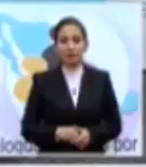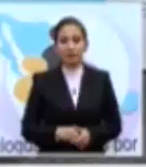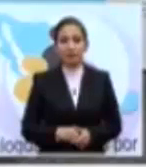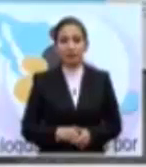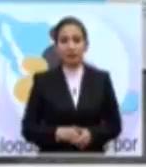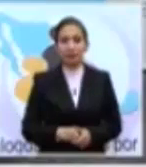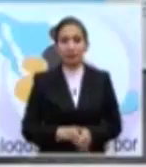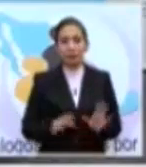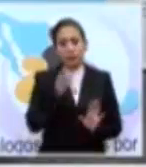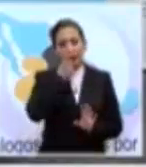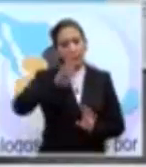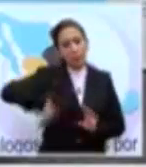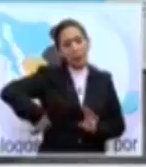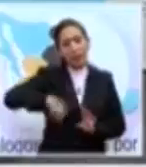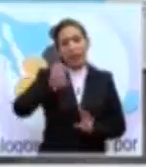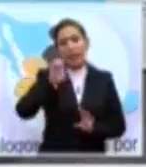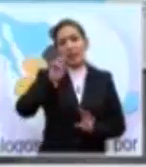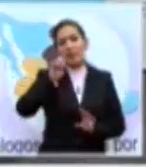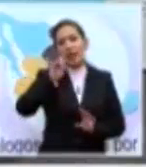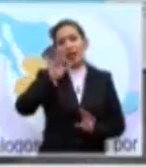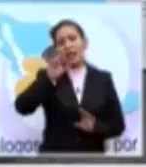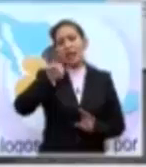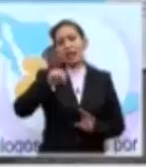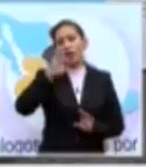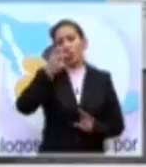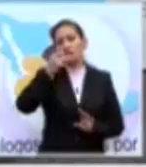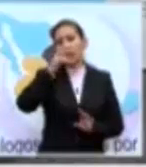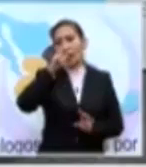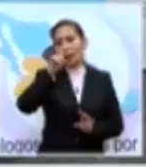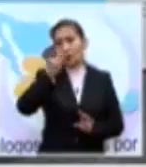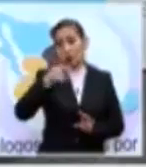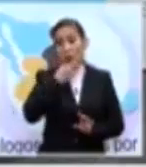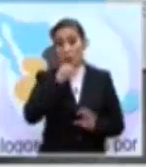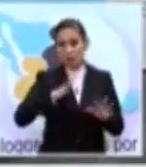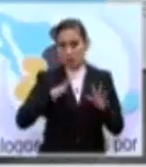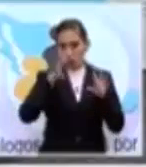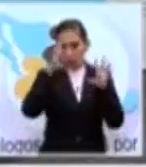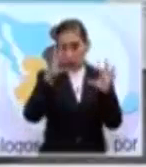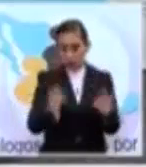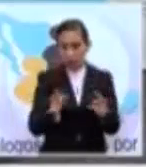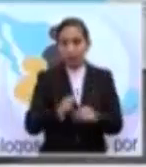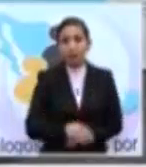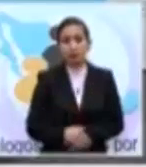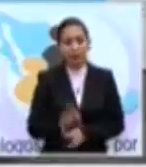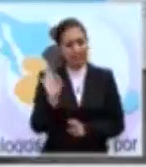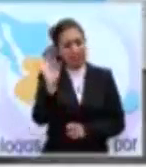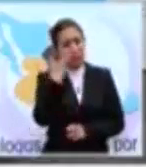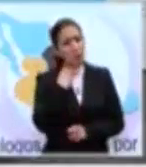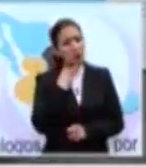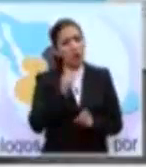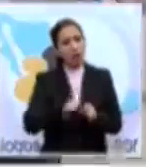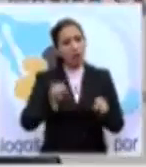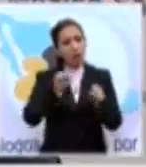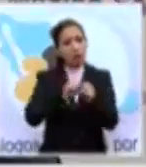Decía don Efraín González Luna, uno de nuestros fundadores, decía: la política social no